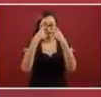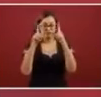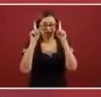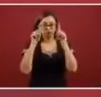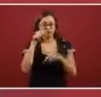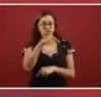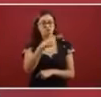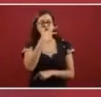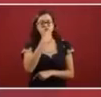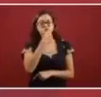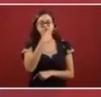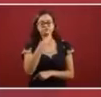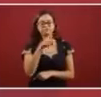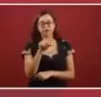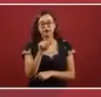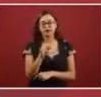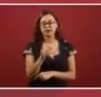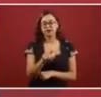estuvo